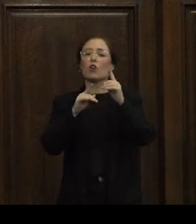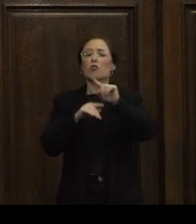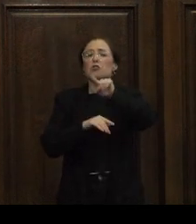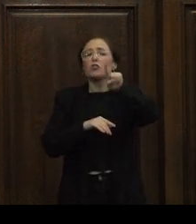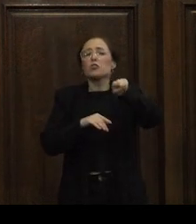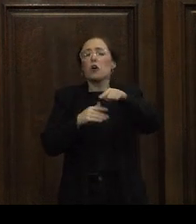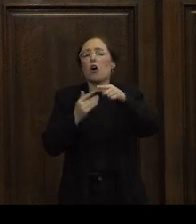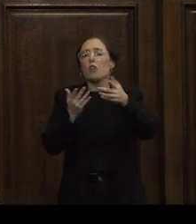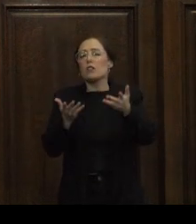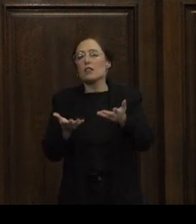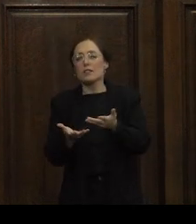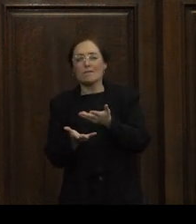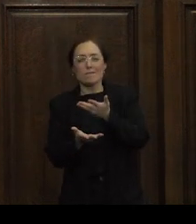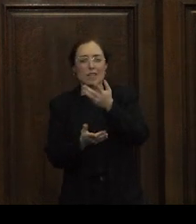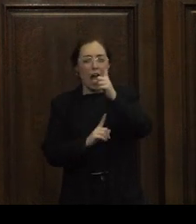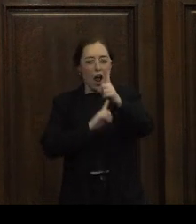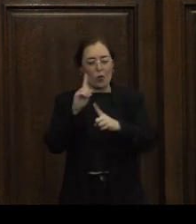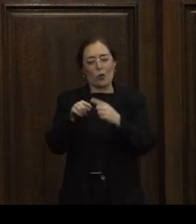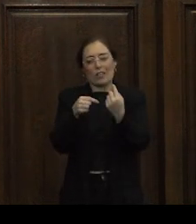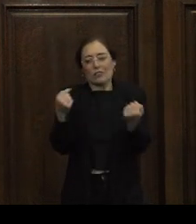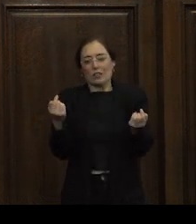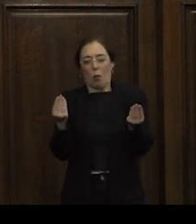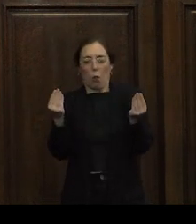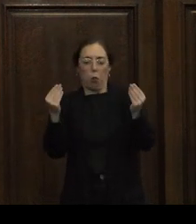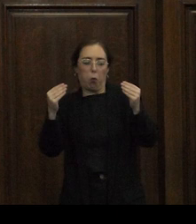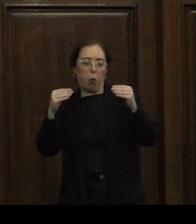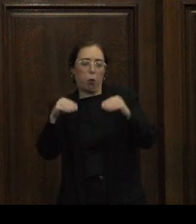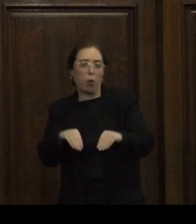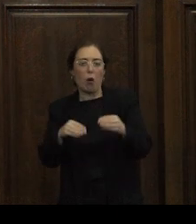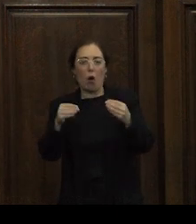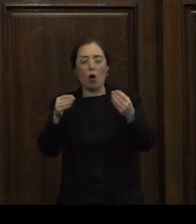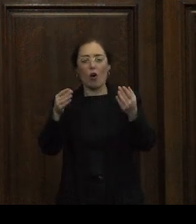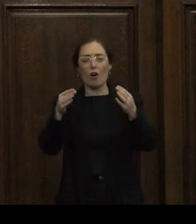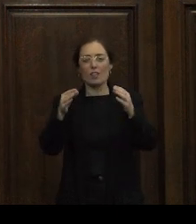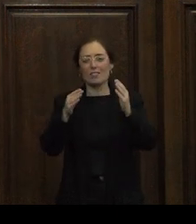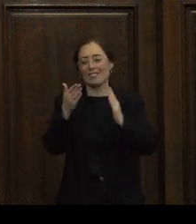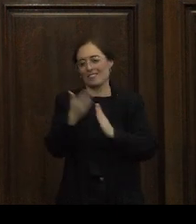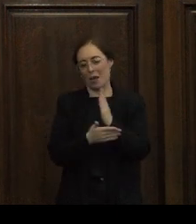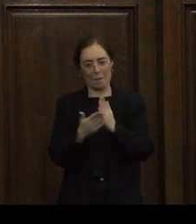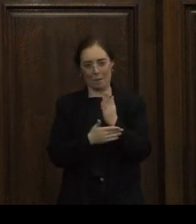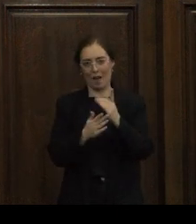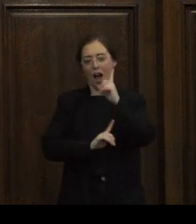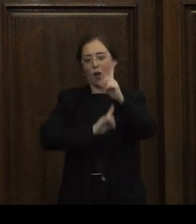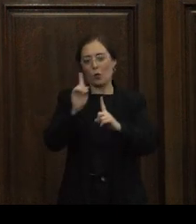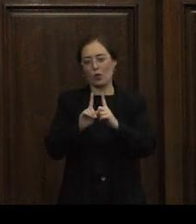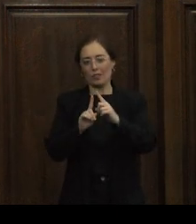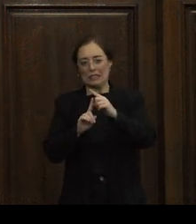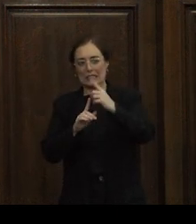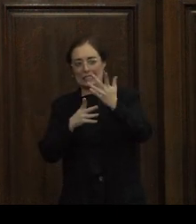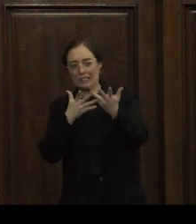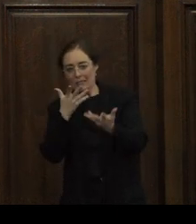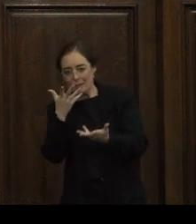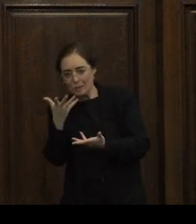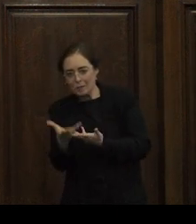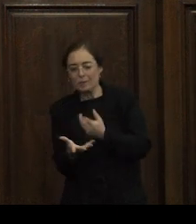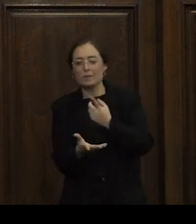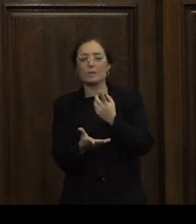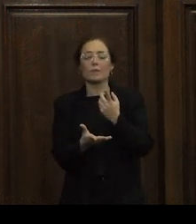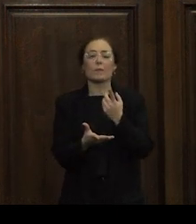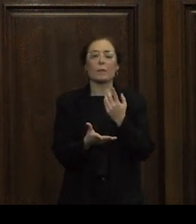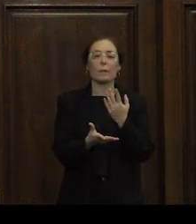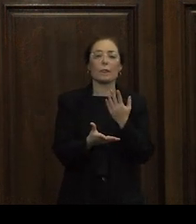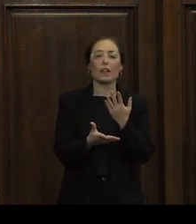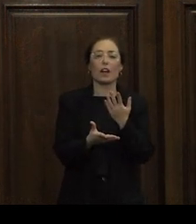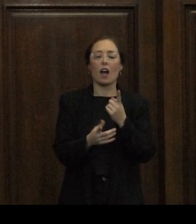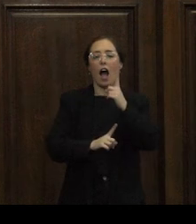sus agujeros, sus debilidades, sus falsedades, siempre los tuvieron, digamos. Algunos se enmendaron en